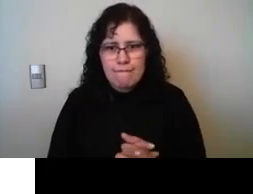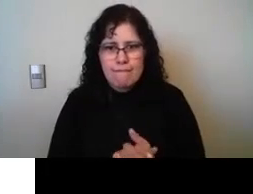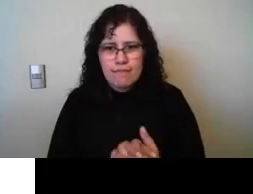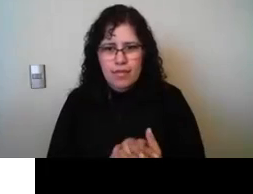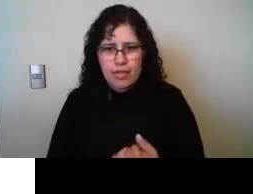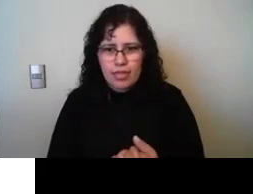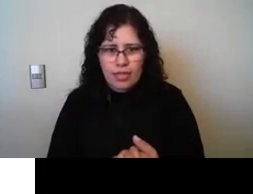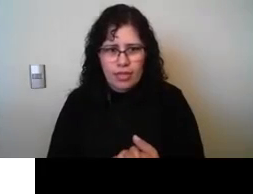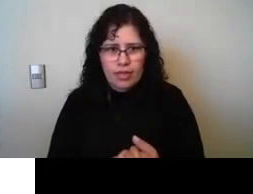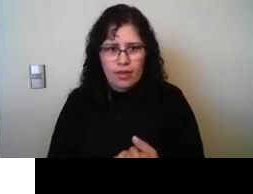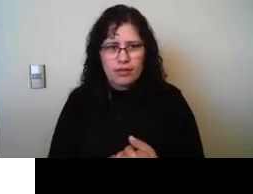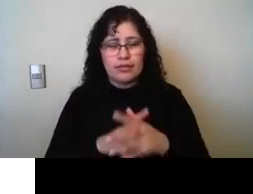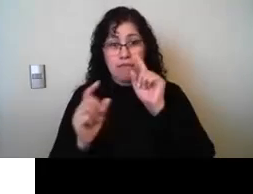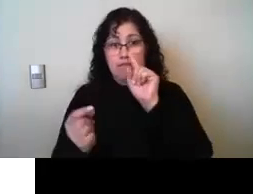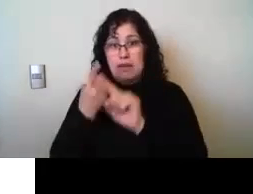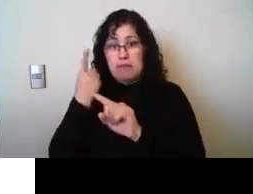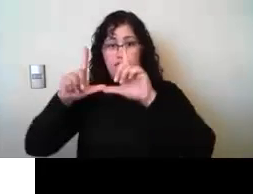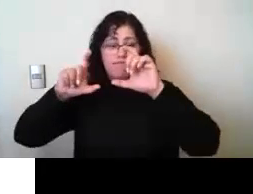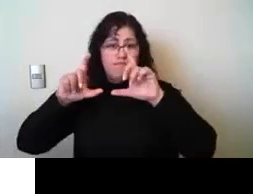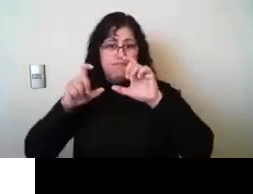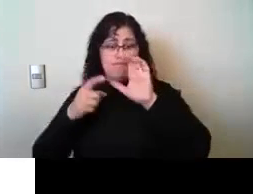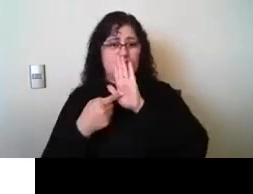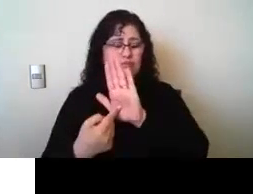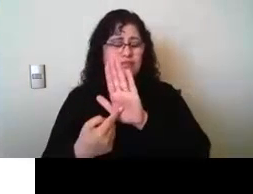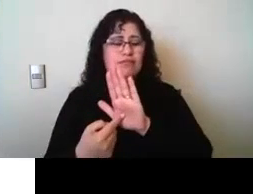En este esquema tenemos un corte